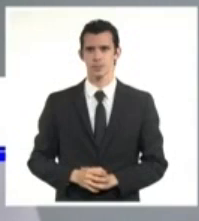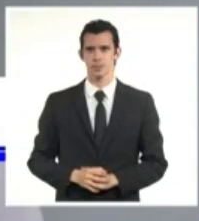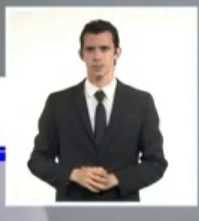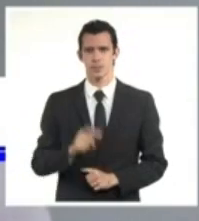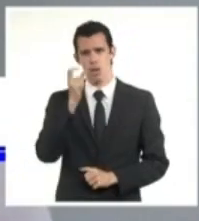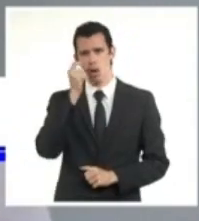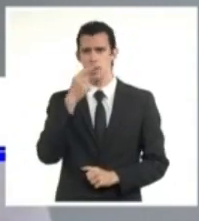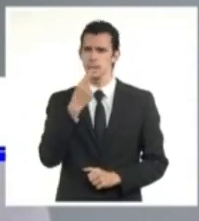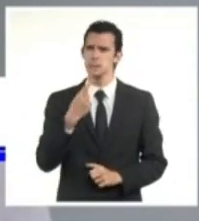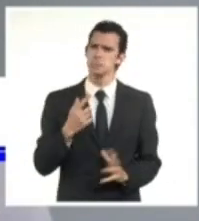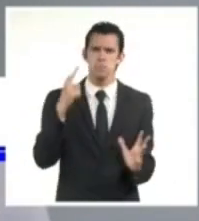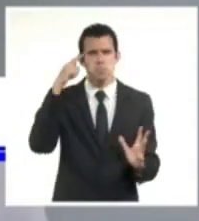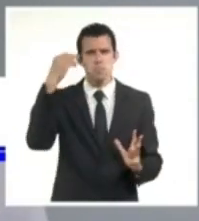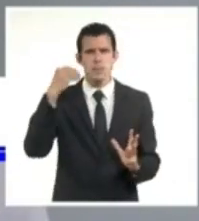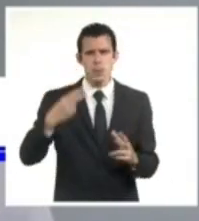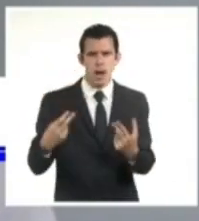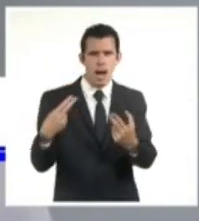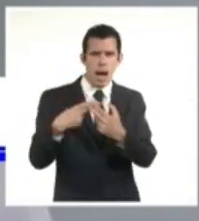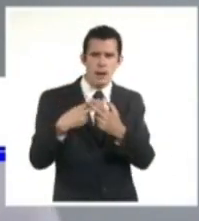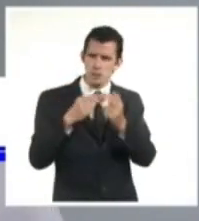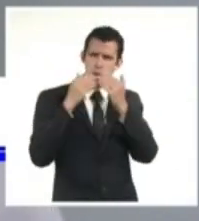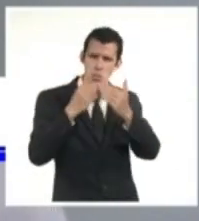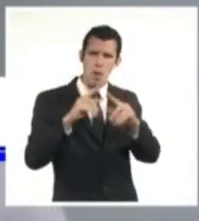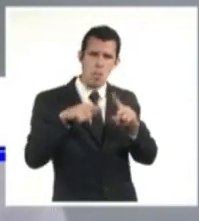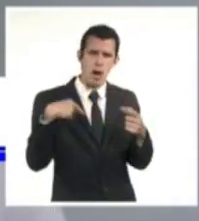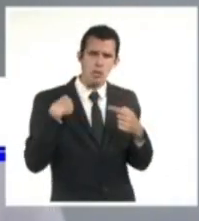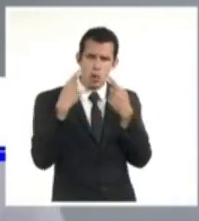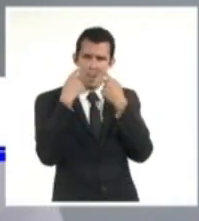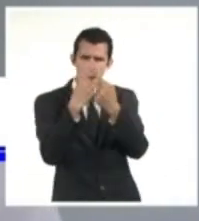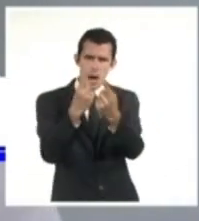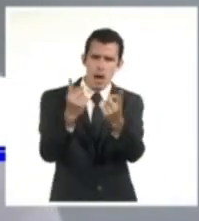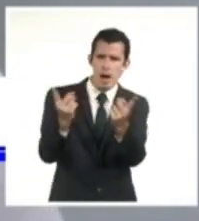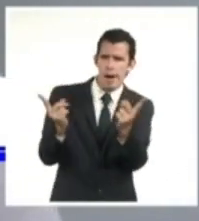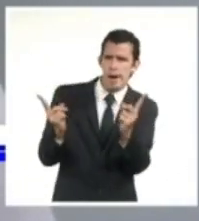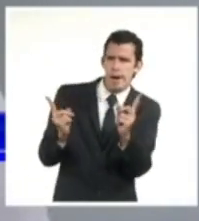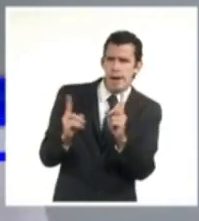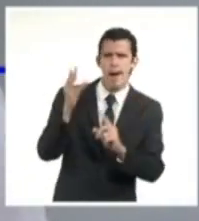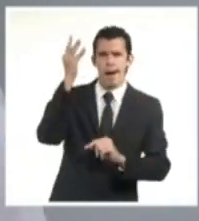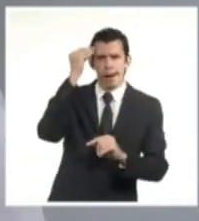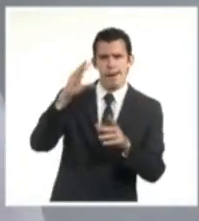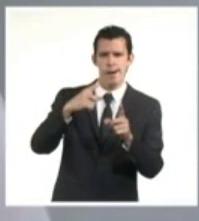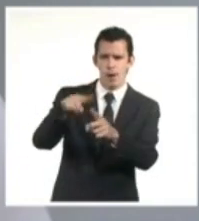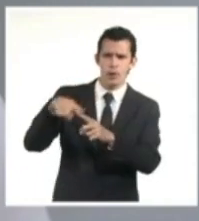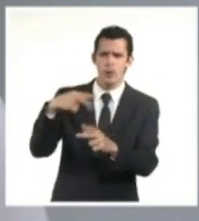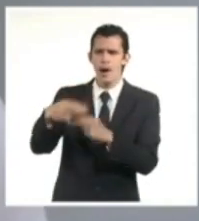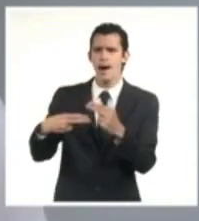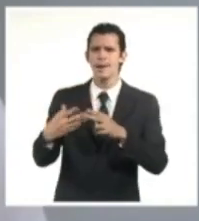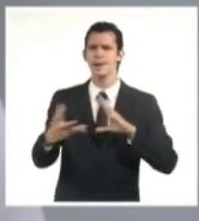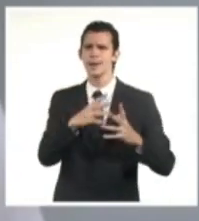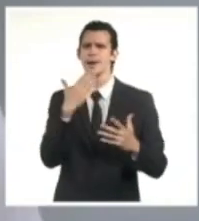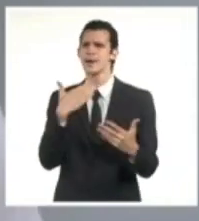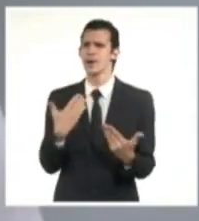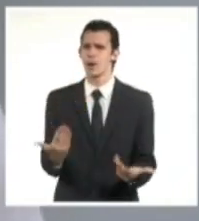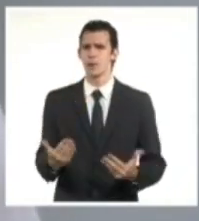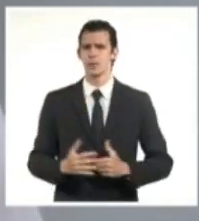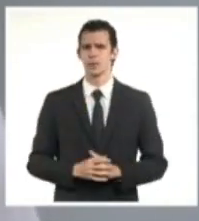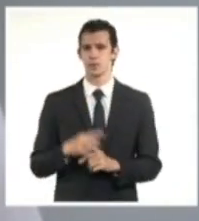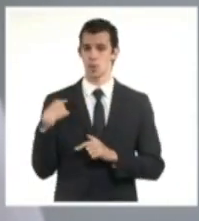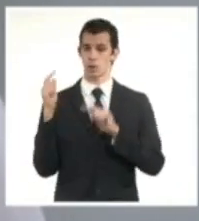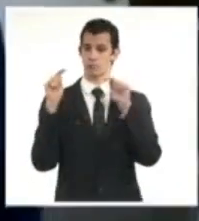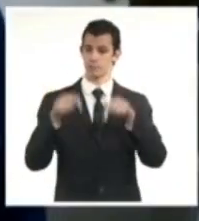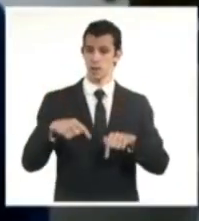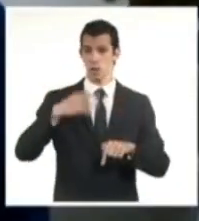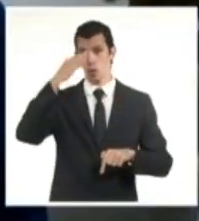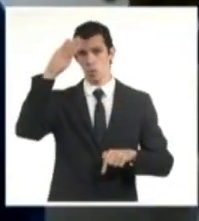de manera tanto inter como multidisciplinaria, poder compartir experiencias de aprendizaje de las cuales pues de Cuba yo tengo una gran